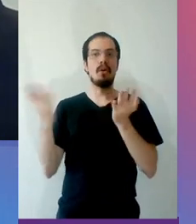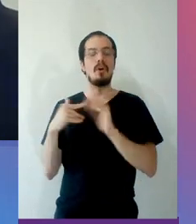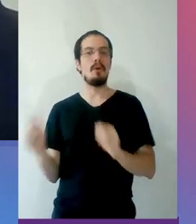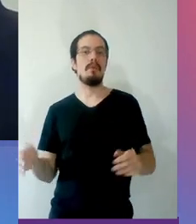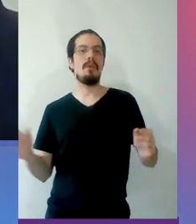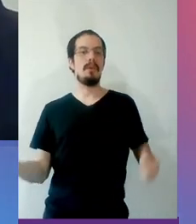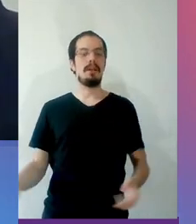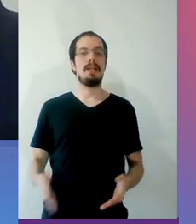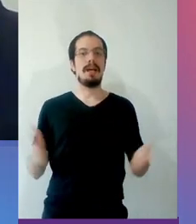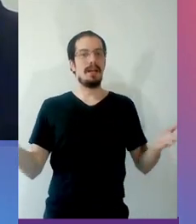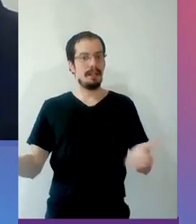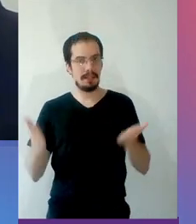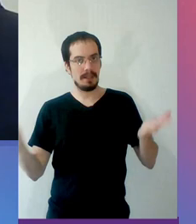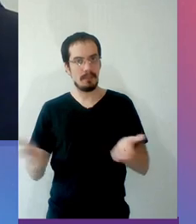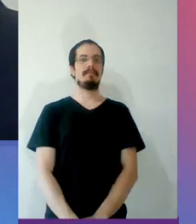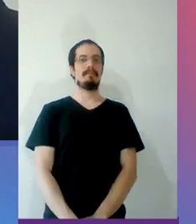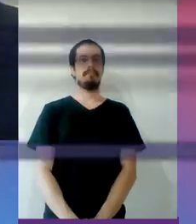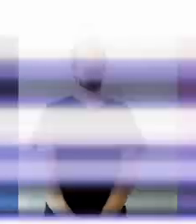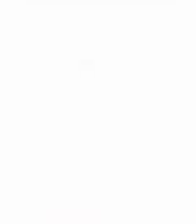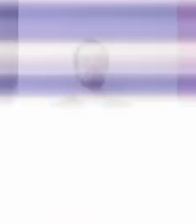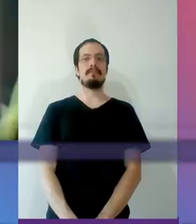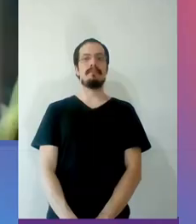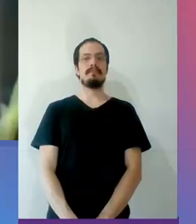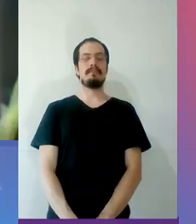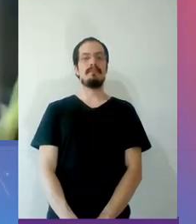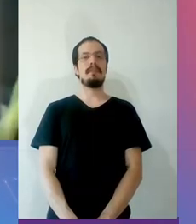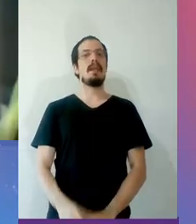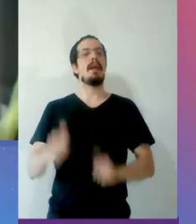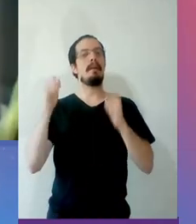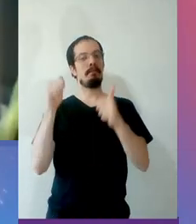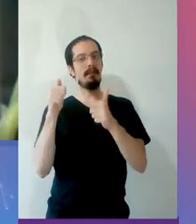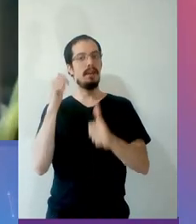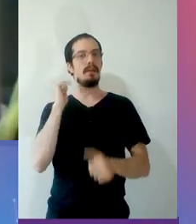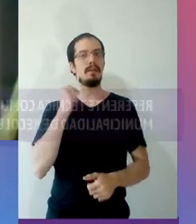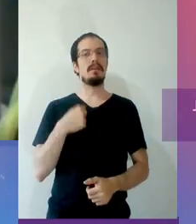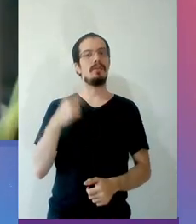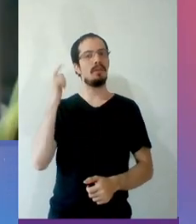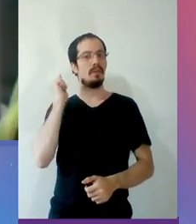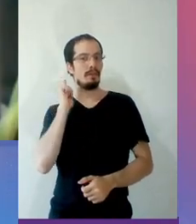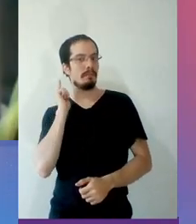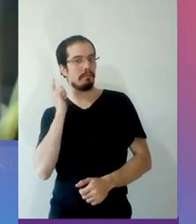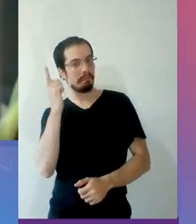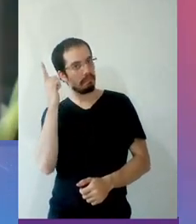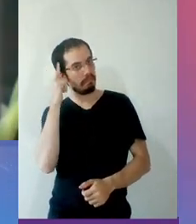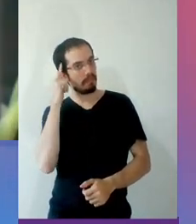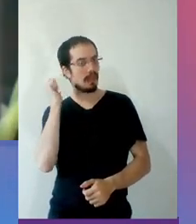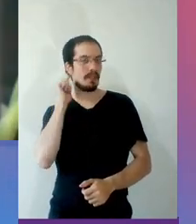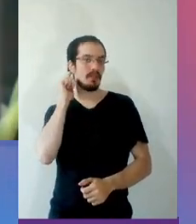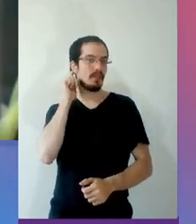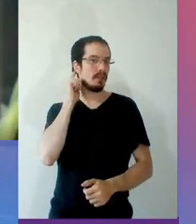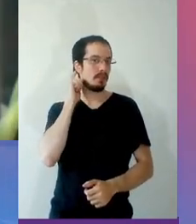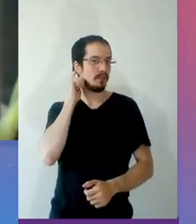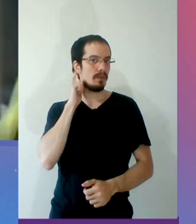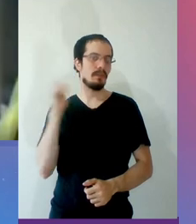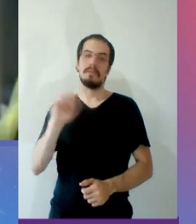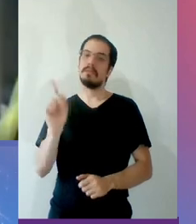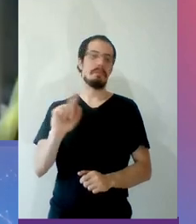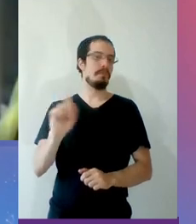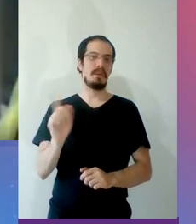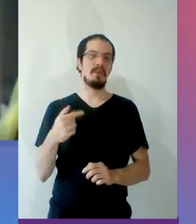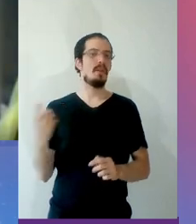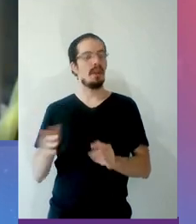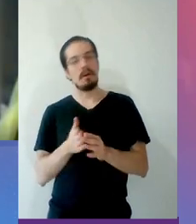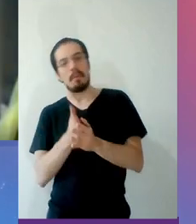en los contextos de atención primaria. Bien, yo creo que no se escapa tanto de lo que